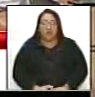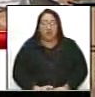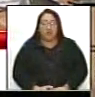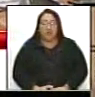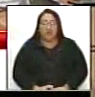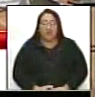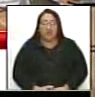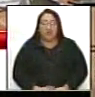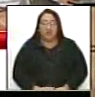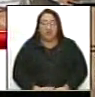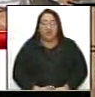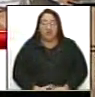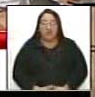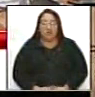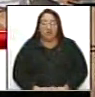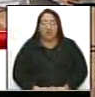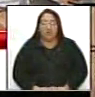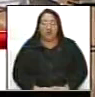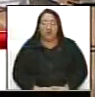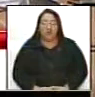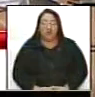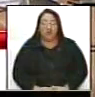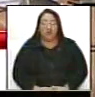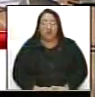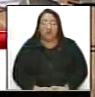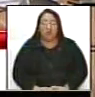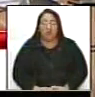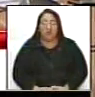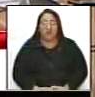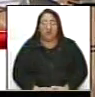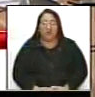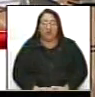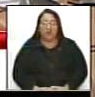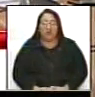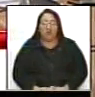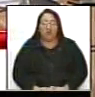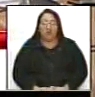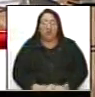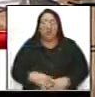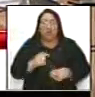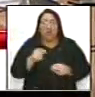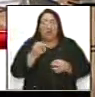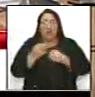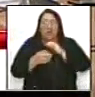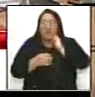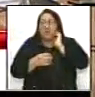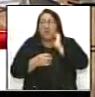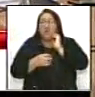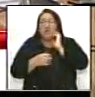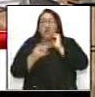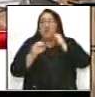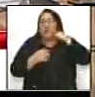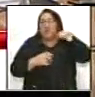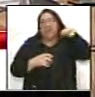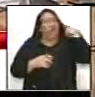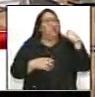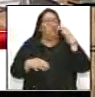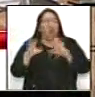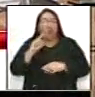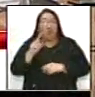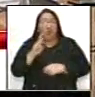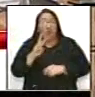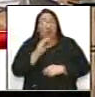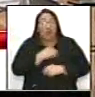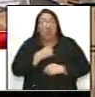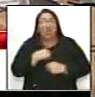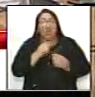el colega anterior, es sobre la problemática de inmigraciones. Es en realidad preocupante, y creo que los dos ministros deben venir